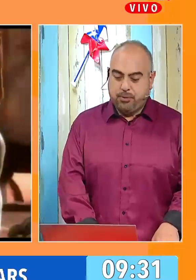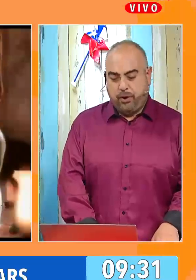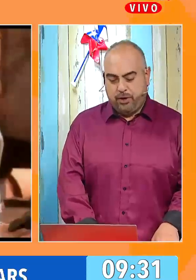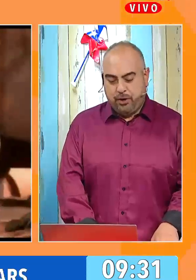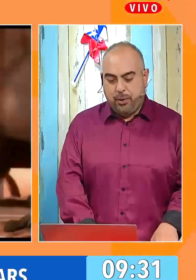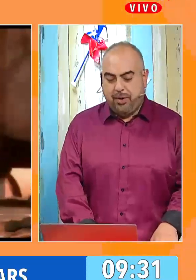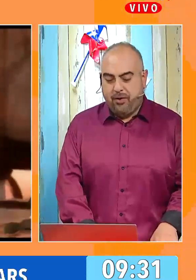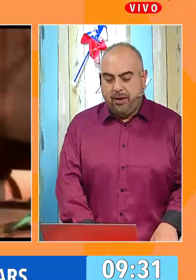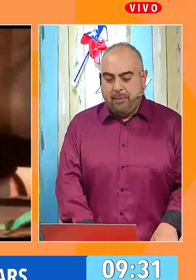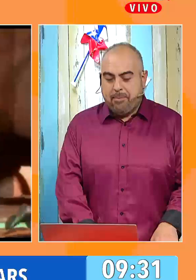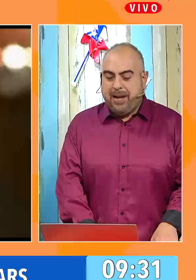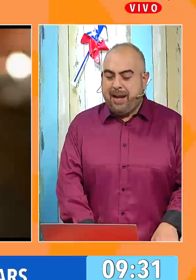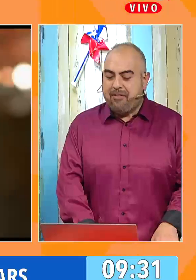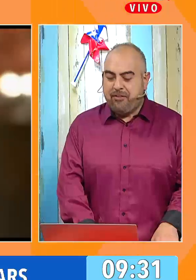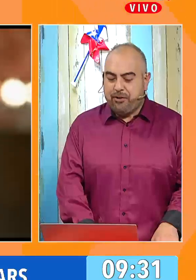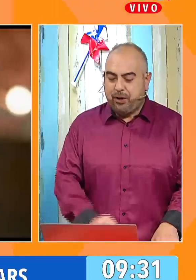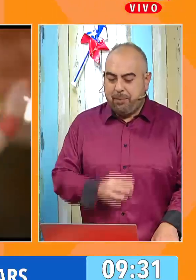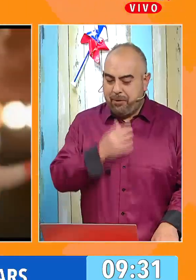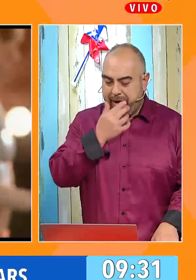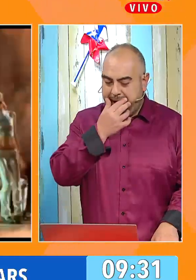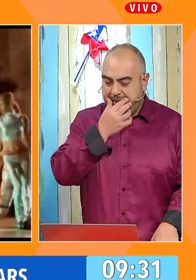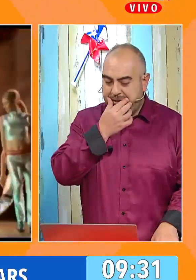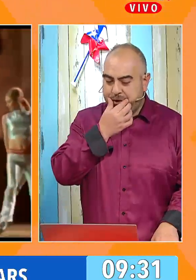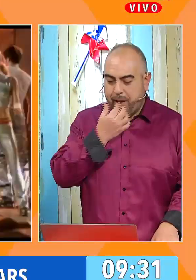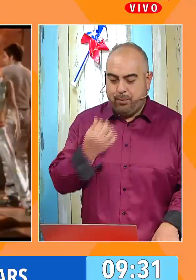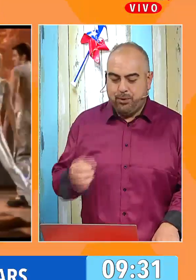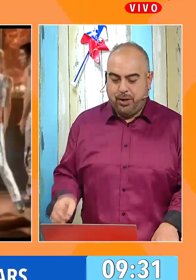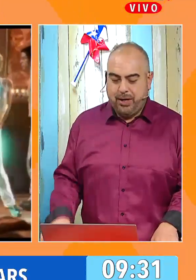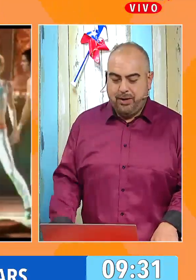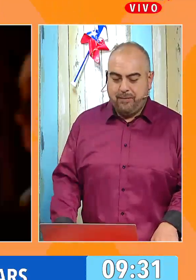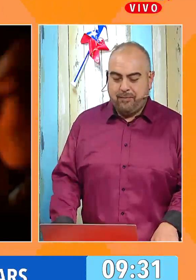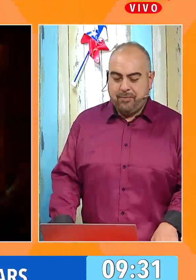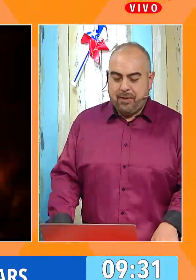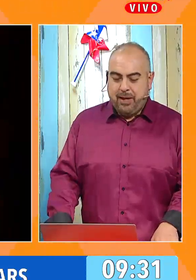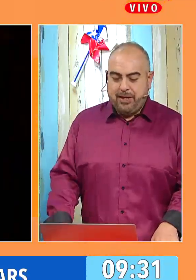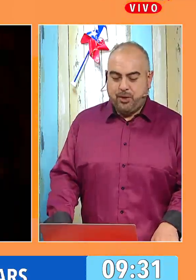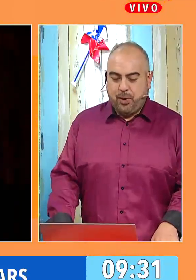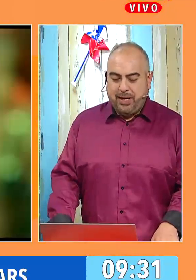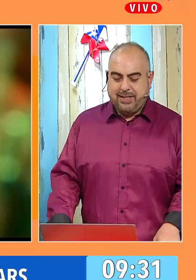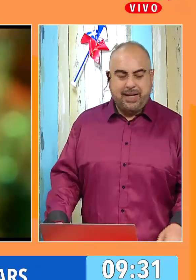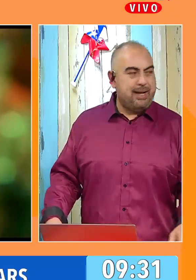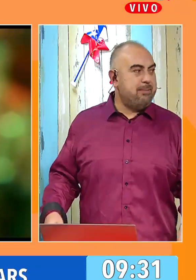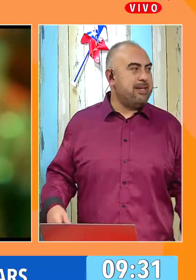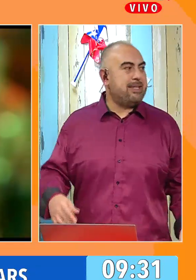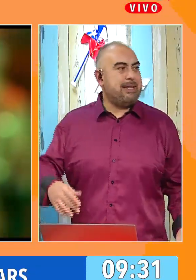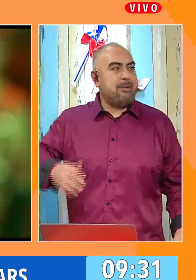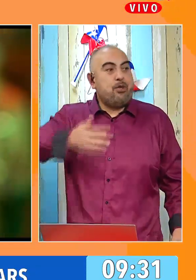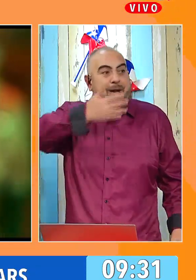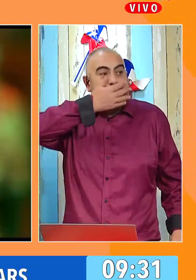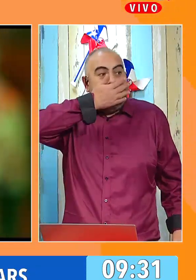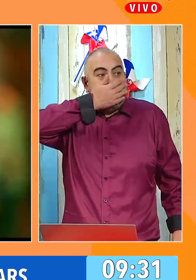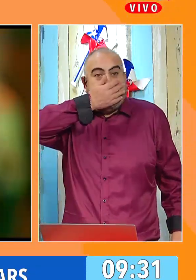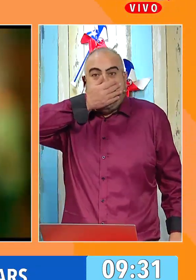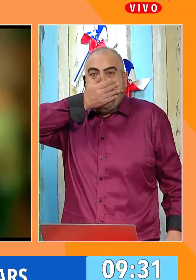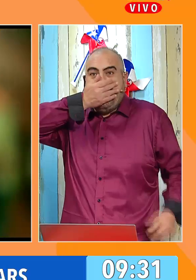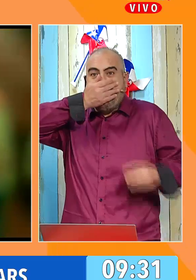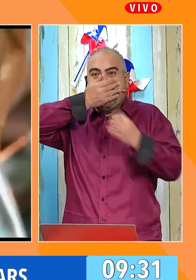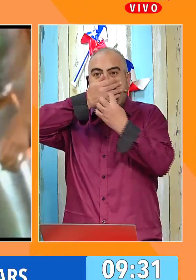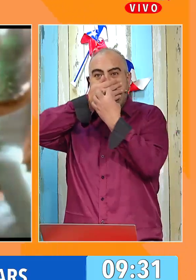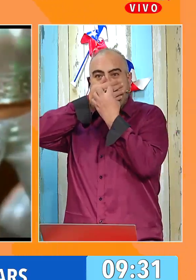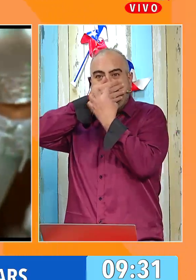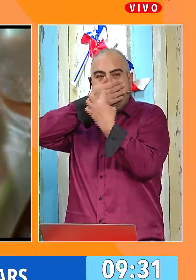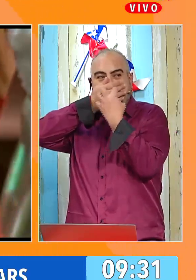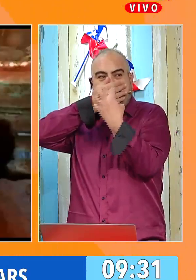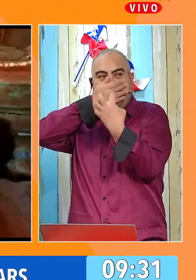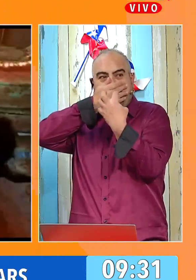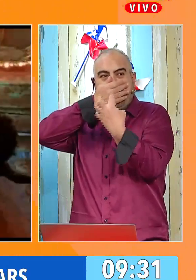ahora Oops, lo hizo de nuevo. Miren la foto que pone, la foto que puso ahí en su Instagram que está tapando la boca hacia ella y